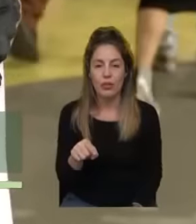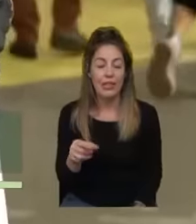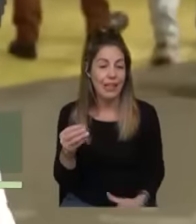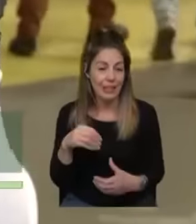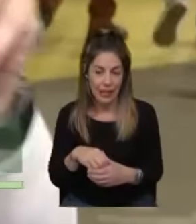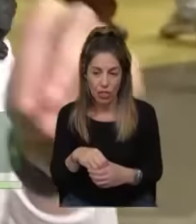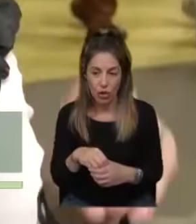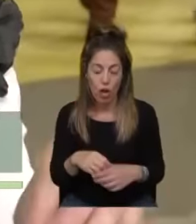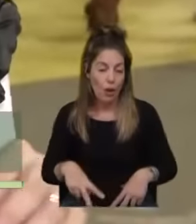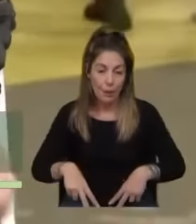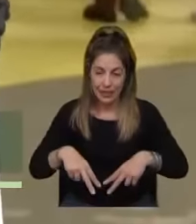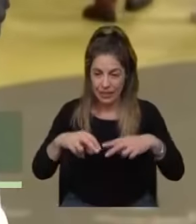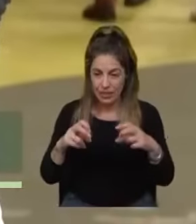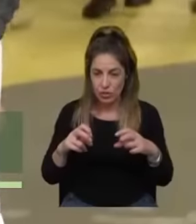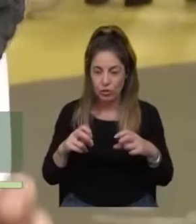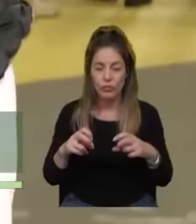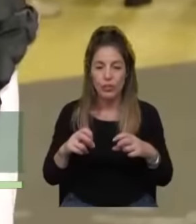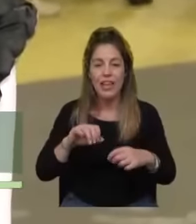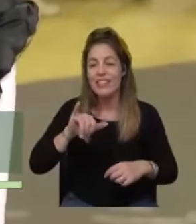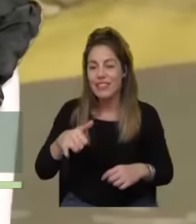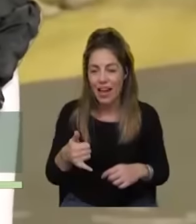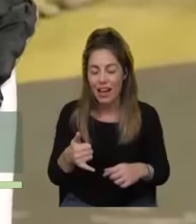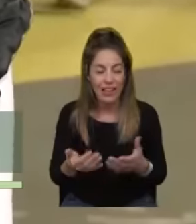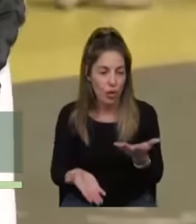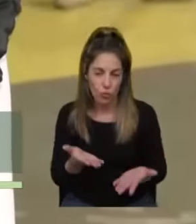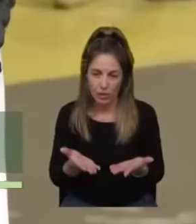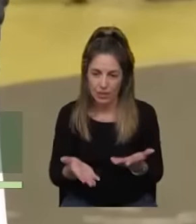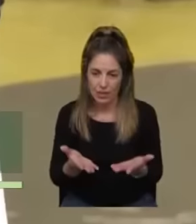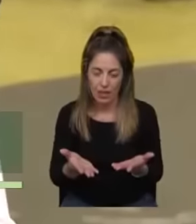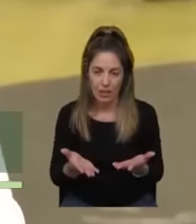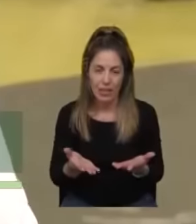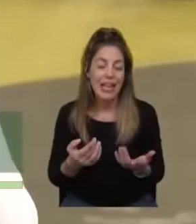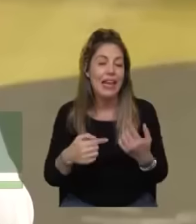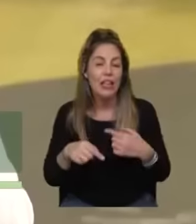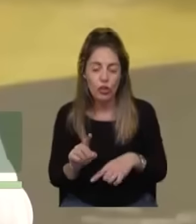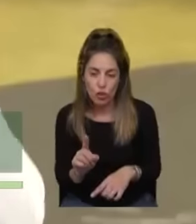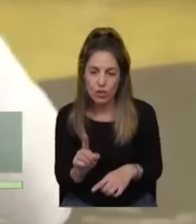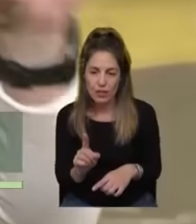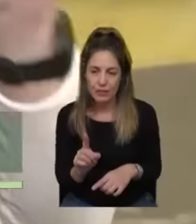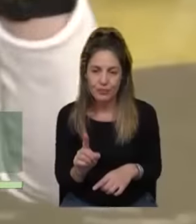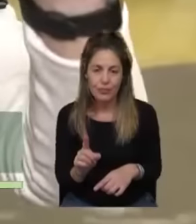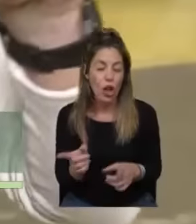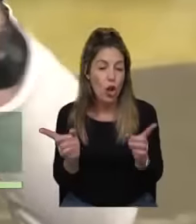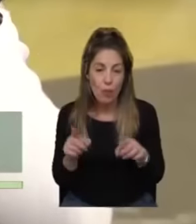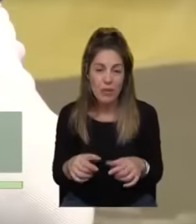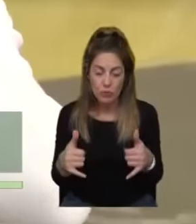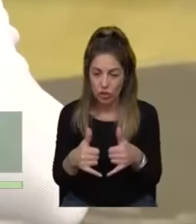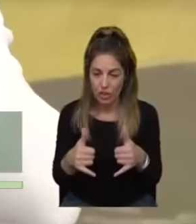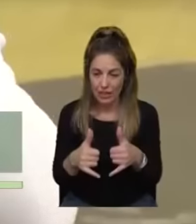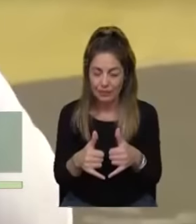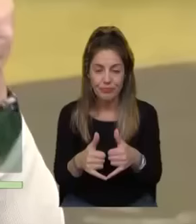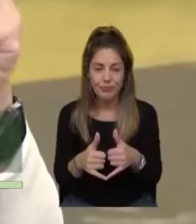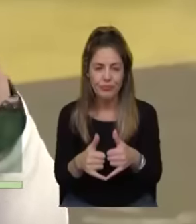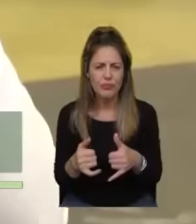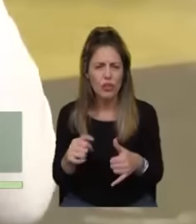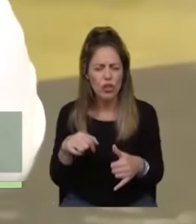parte de una investigación que ya está en la justicia. Entonces, los mismos chats, aquellos, yo